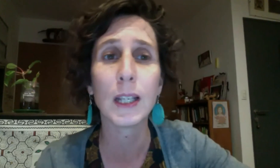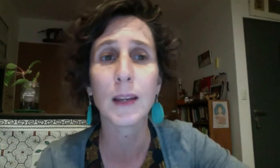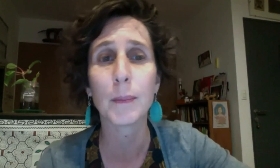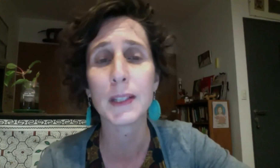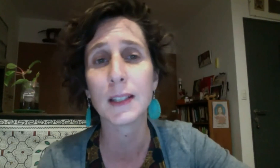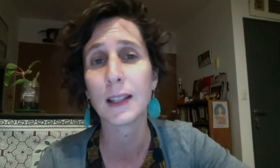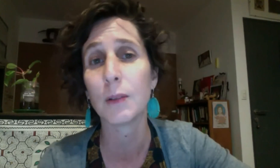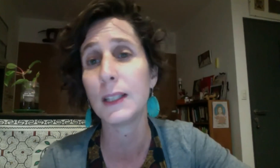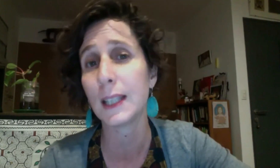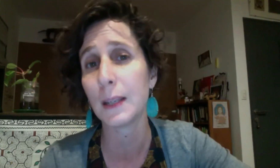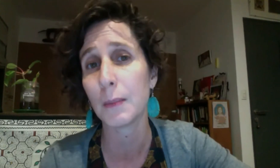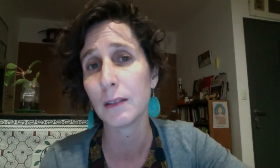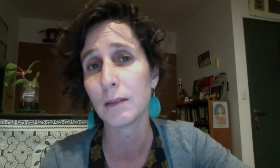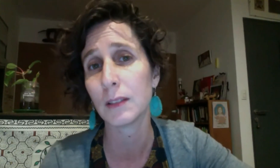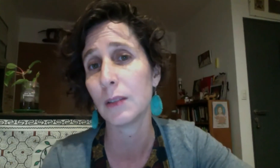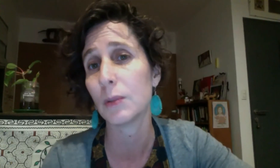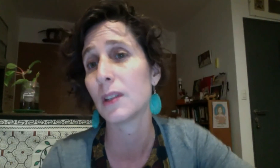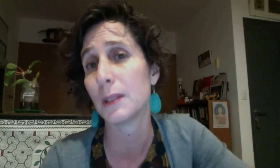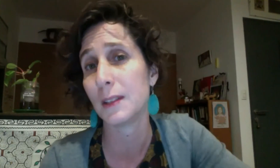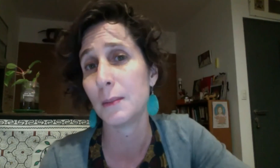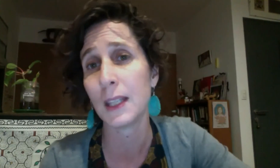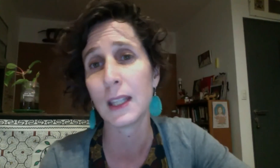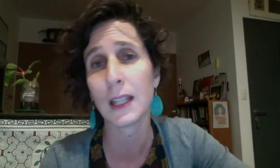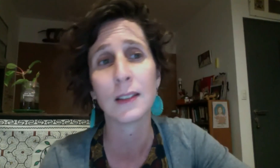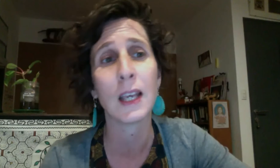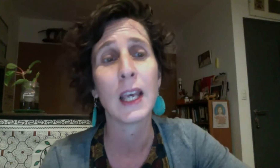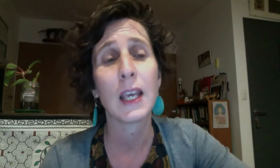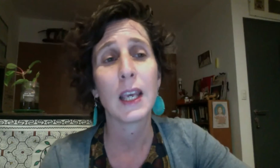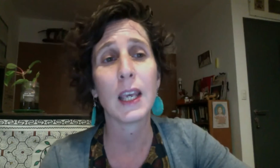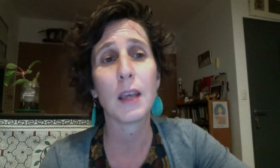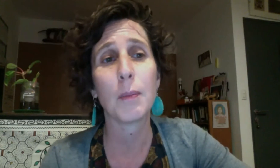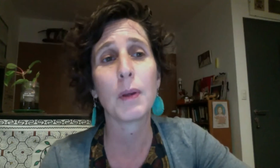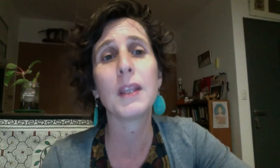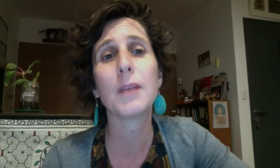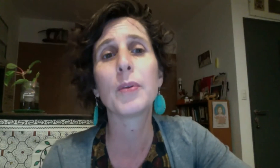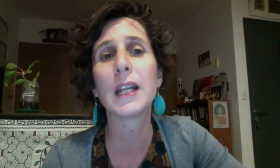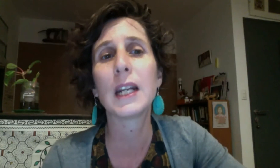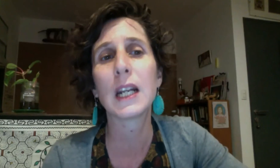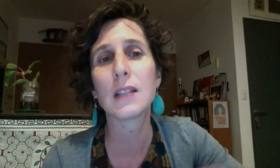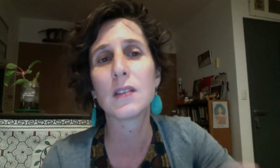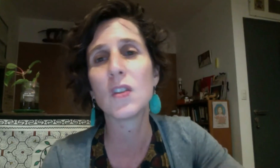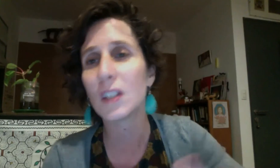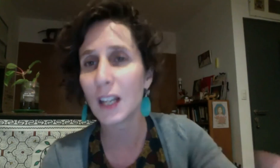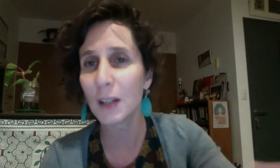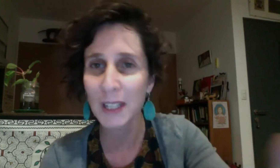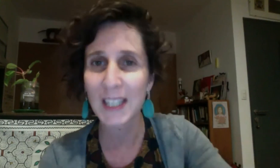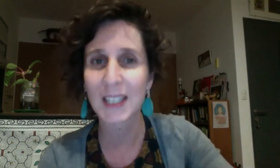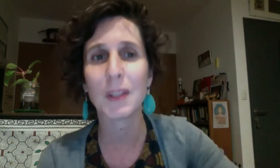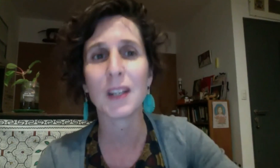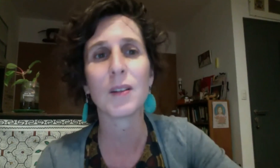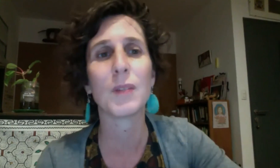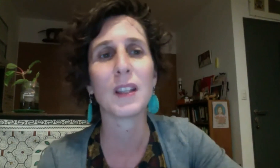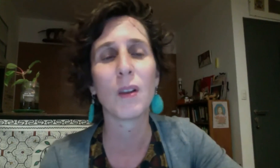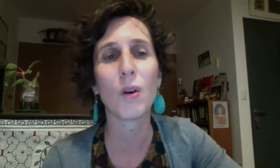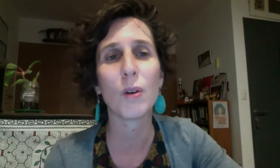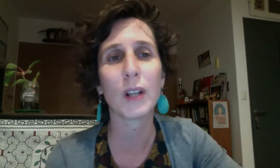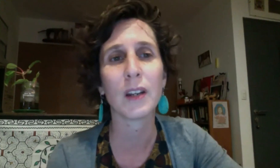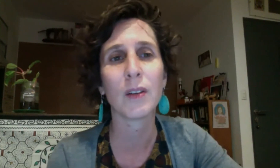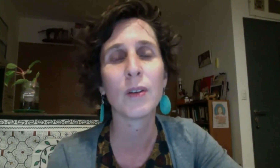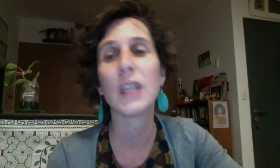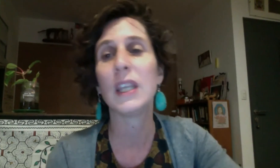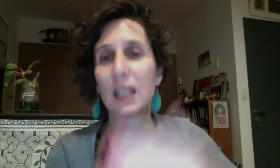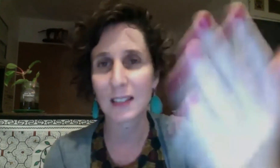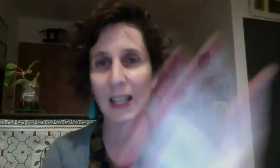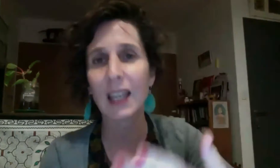modo en el que han presentado el tema de nuestras vestimentas permite poner en relación algo que ya también ha comentado Jorge,